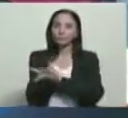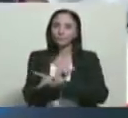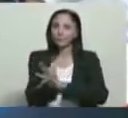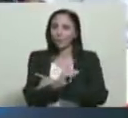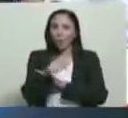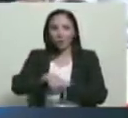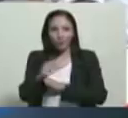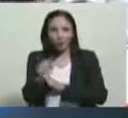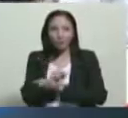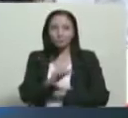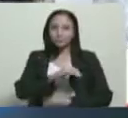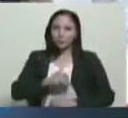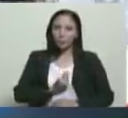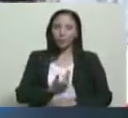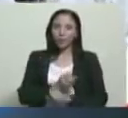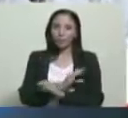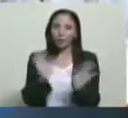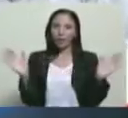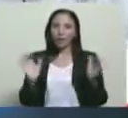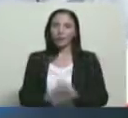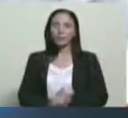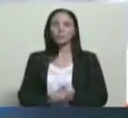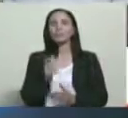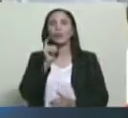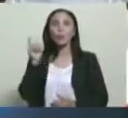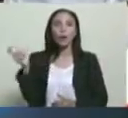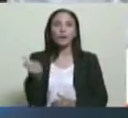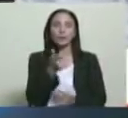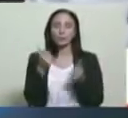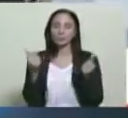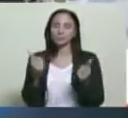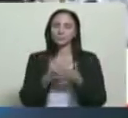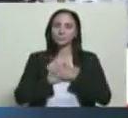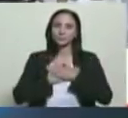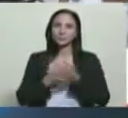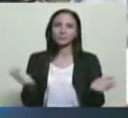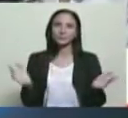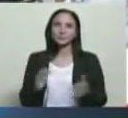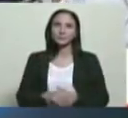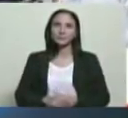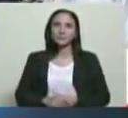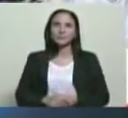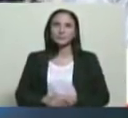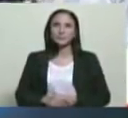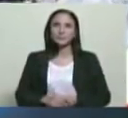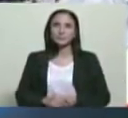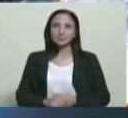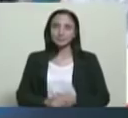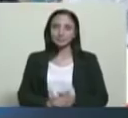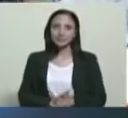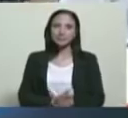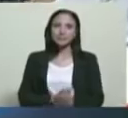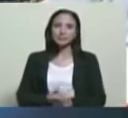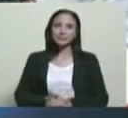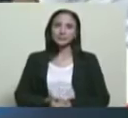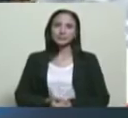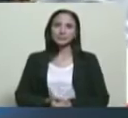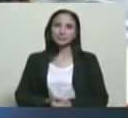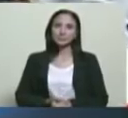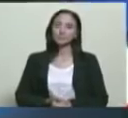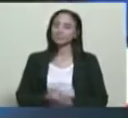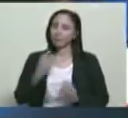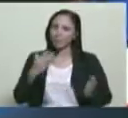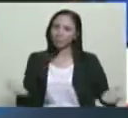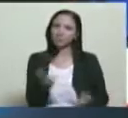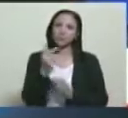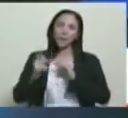Venezuela, sí se puede, Venezuela. Guárico, gracias, Guárico, sí se puede. Misión Chamba Juvenil, sí se puede. A